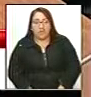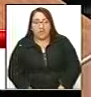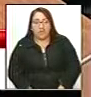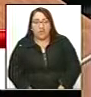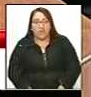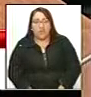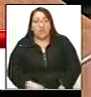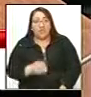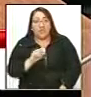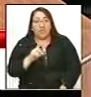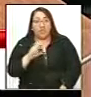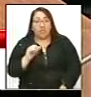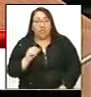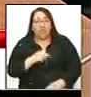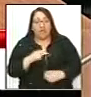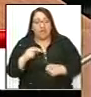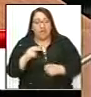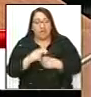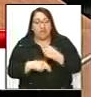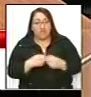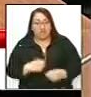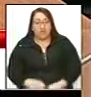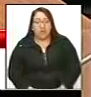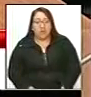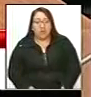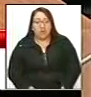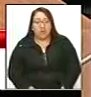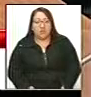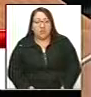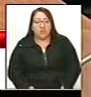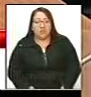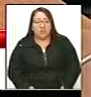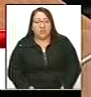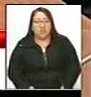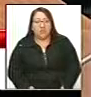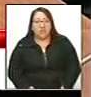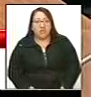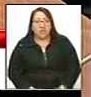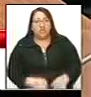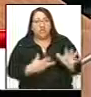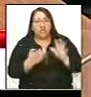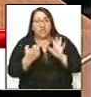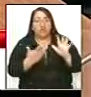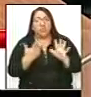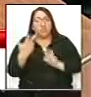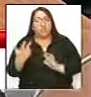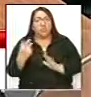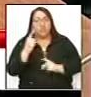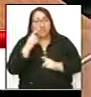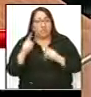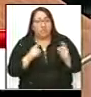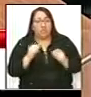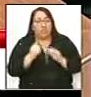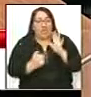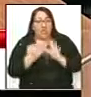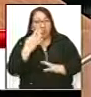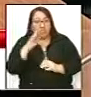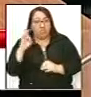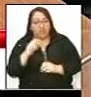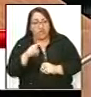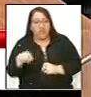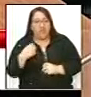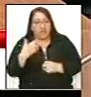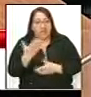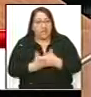Indecopi, ¿no?, a nivel nacional, nos ascendieron a 888 supervisiones. 14% de ellas